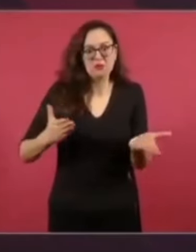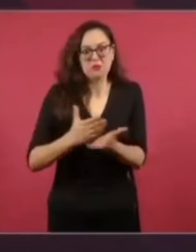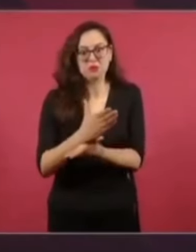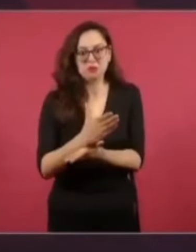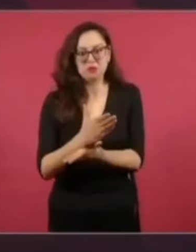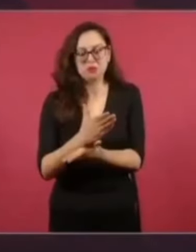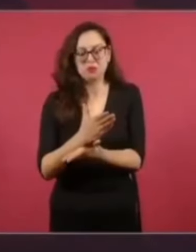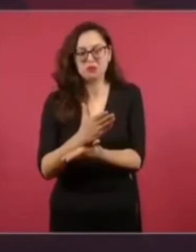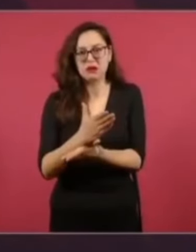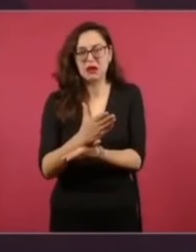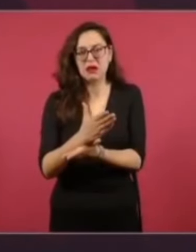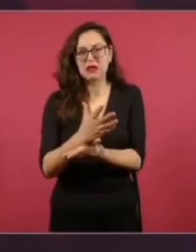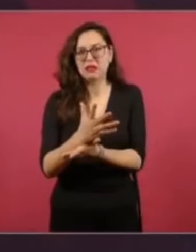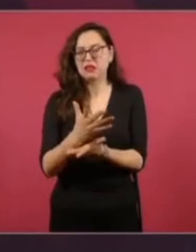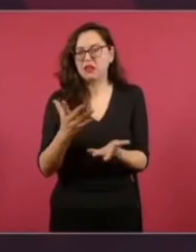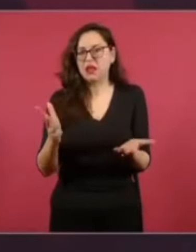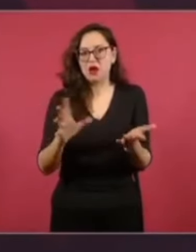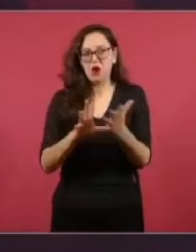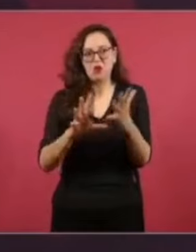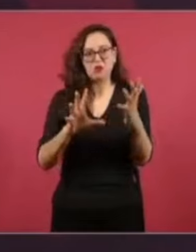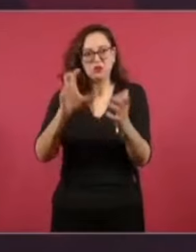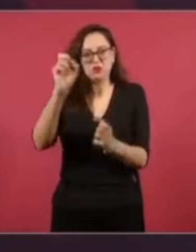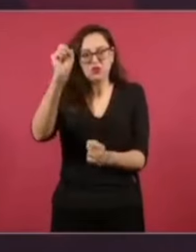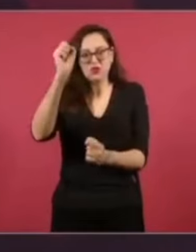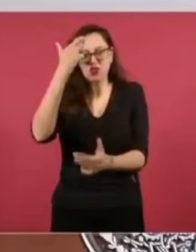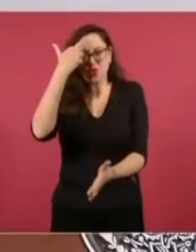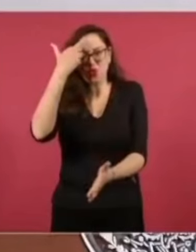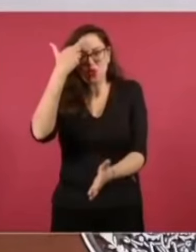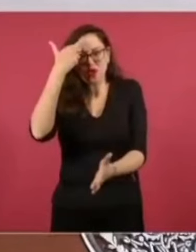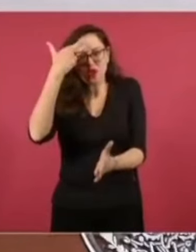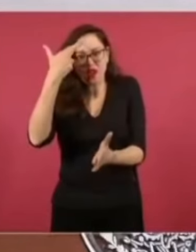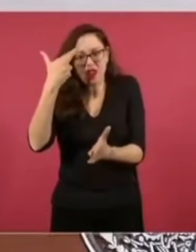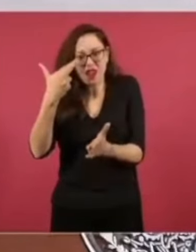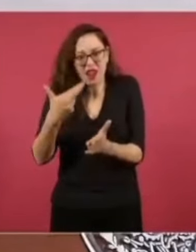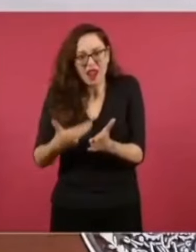anticonstitucional del Poder